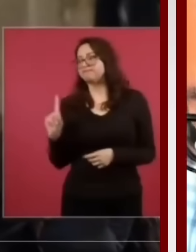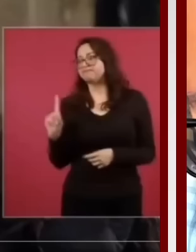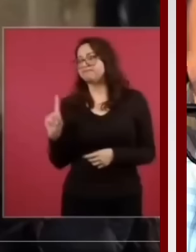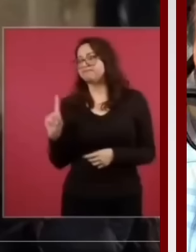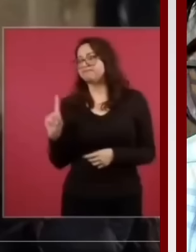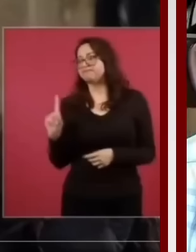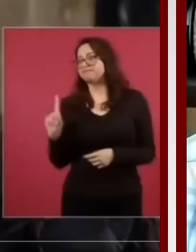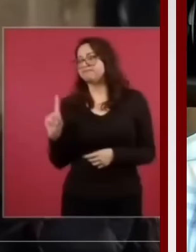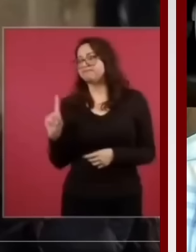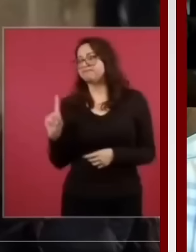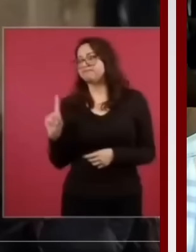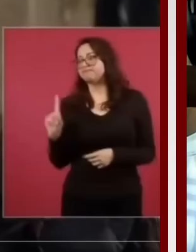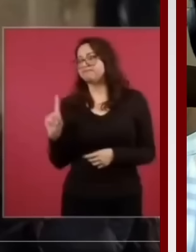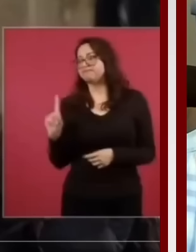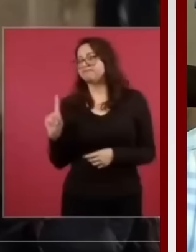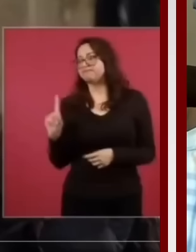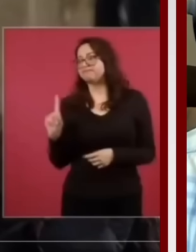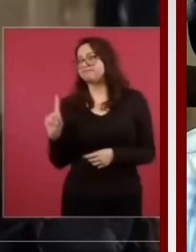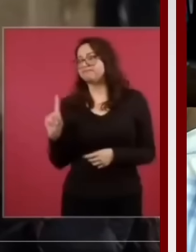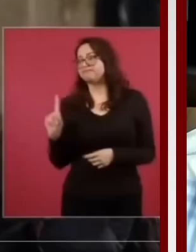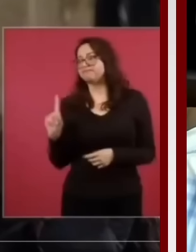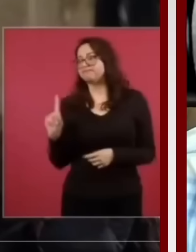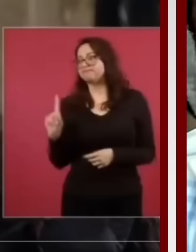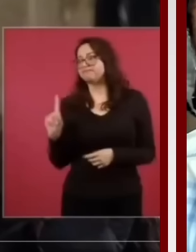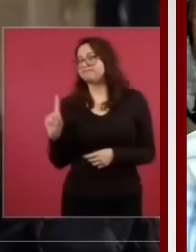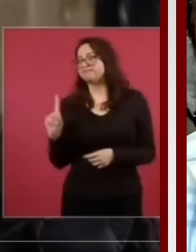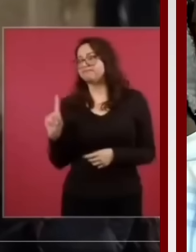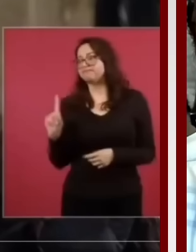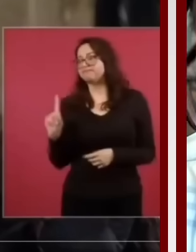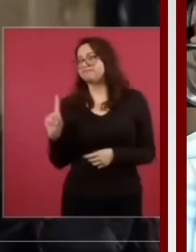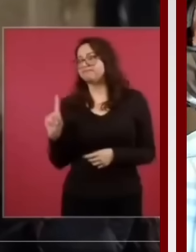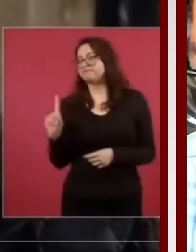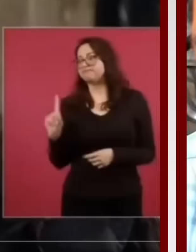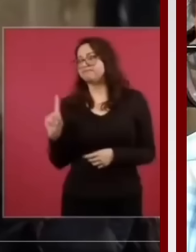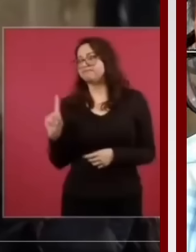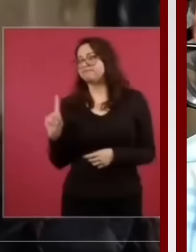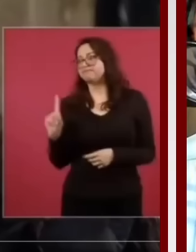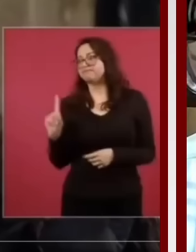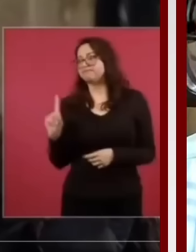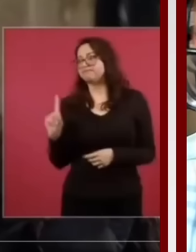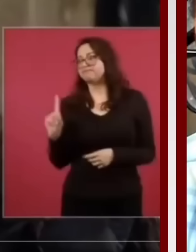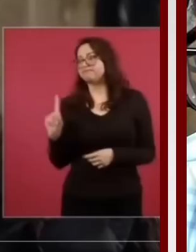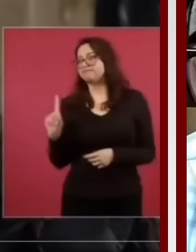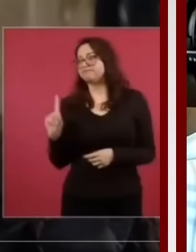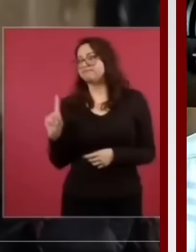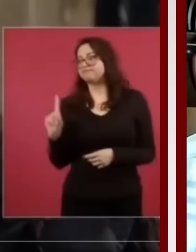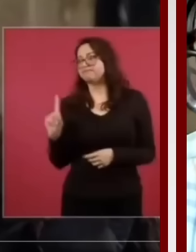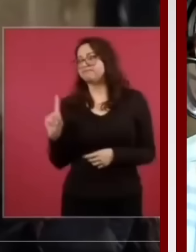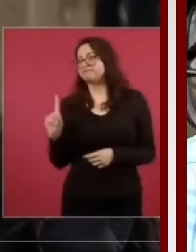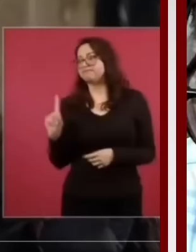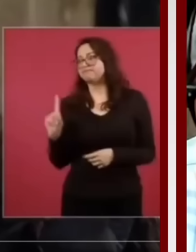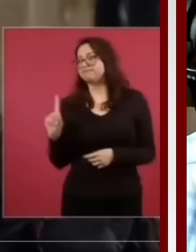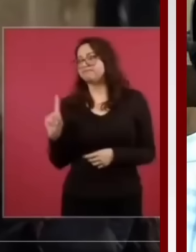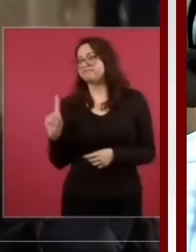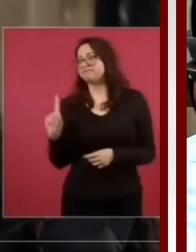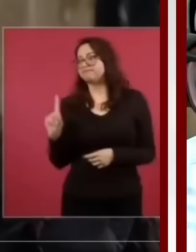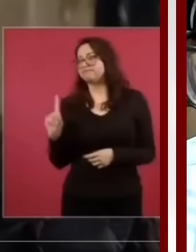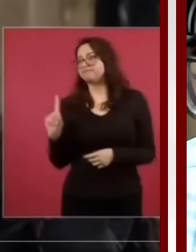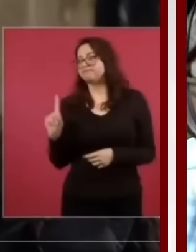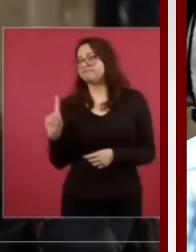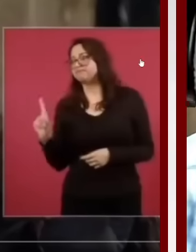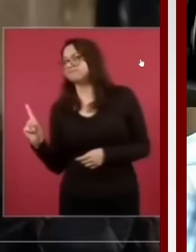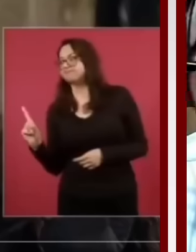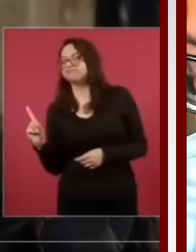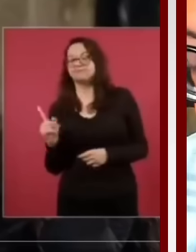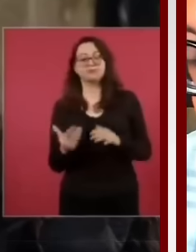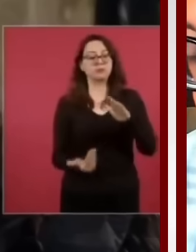Ahí está contando cuando Líbano sence revela oficialmente que Coloso había muerto pero lo interesante vi un poquito después per es un poco